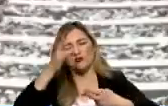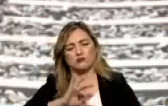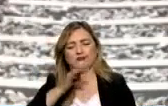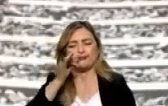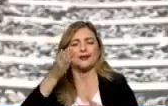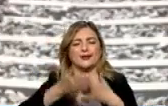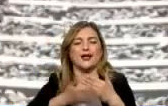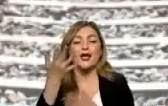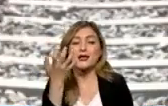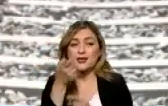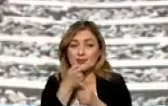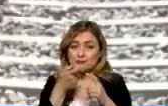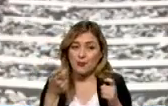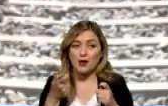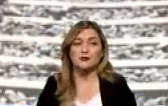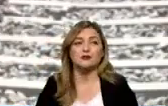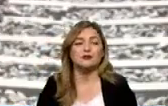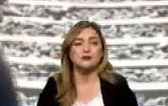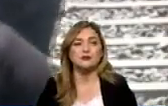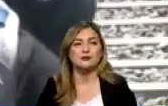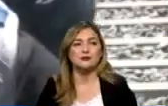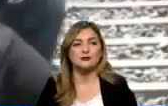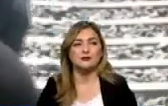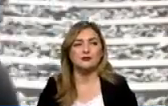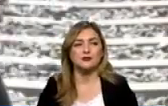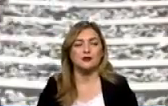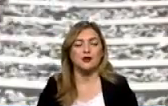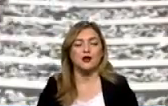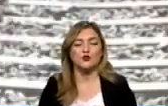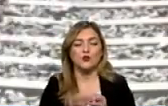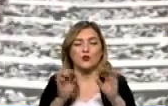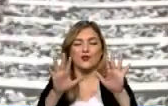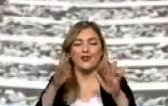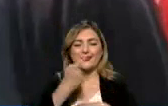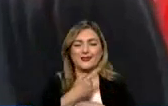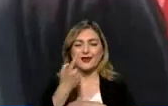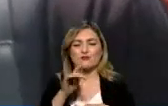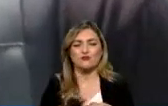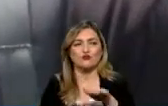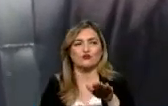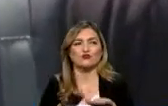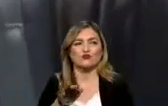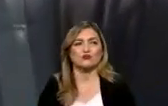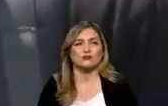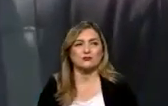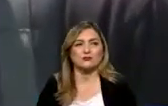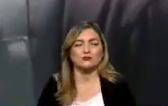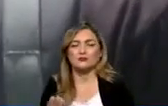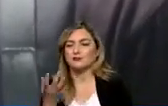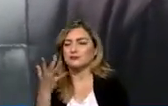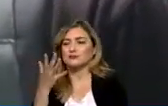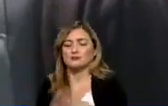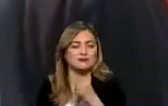15 de marzo la primera parte y llevamos caminando ya hoy es el décimo día que estamos en la ruta la flora que se ve es es